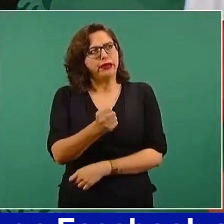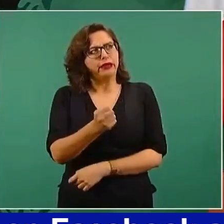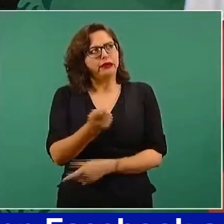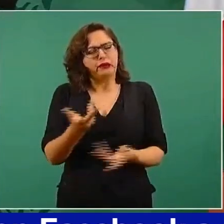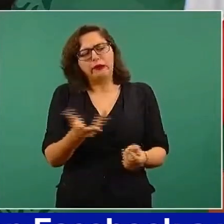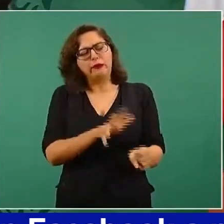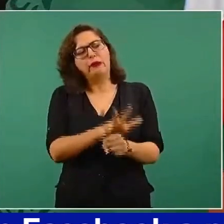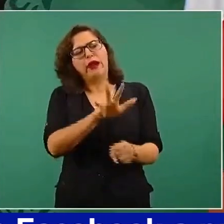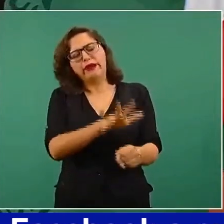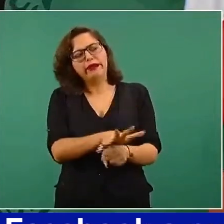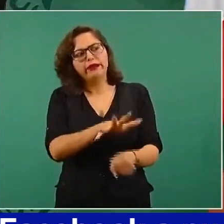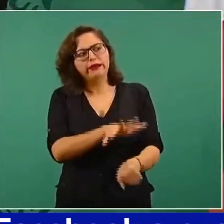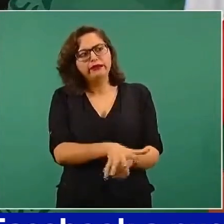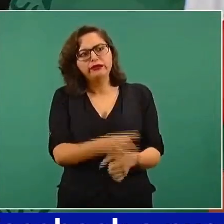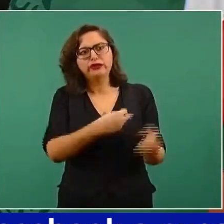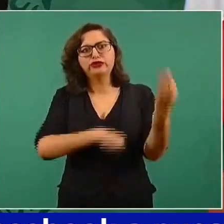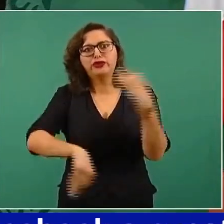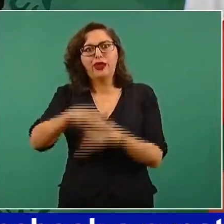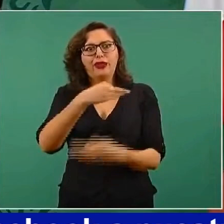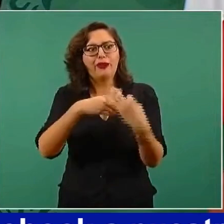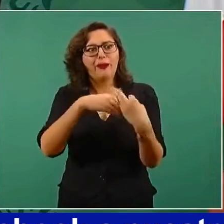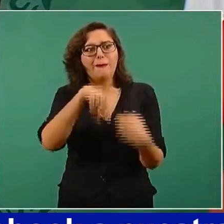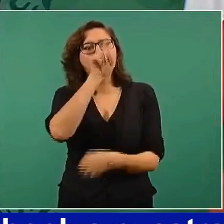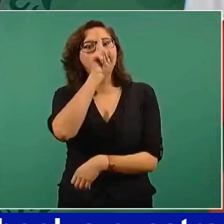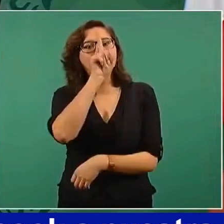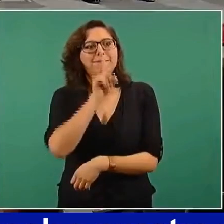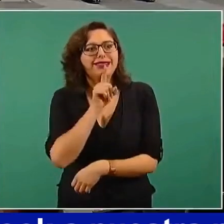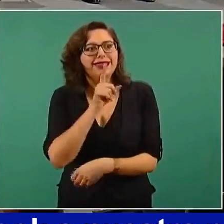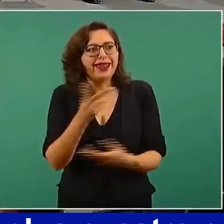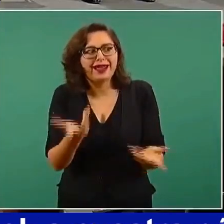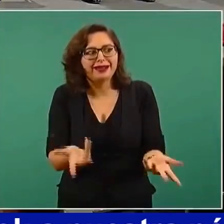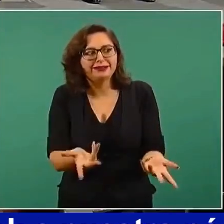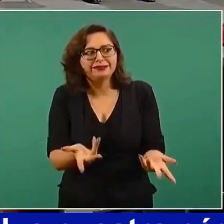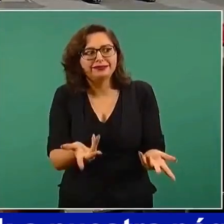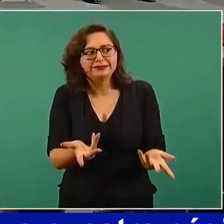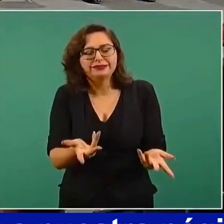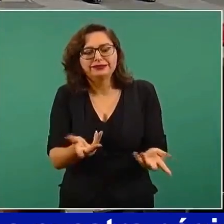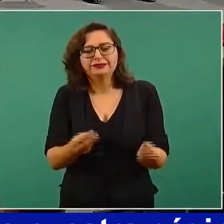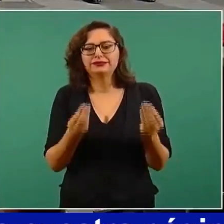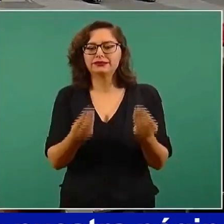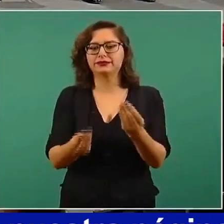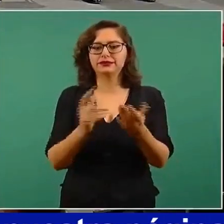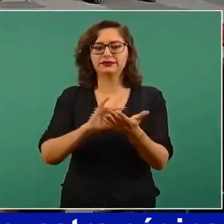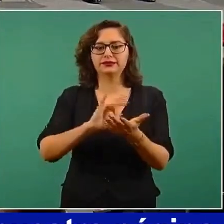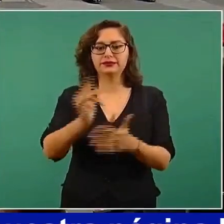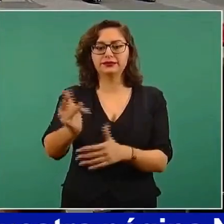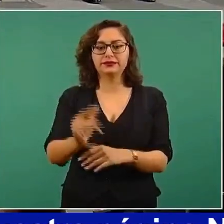escenificación ajena a la realidad? Muchas gracias, presidente.